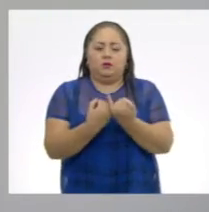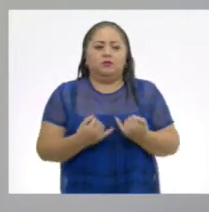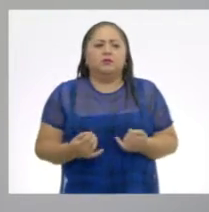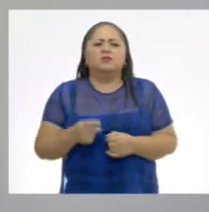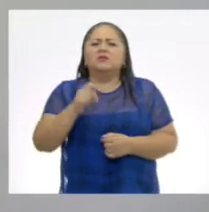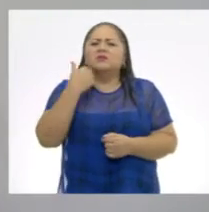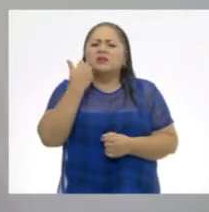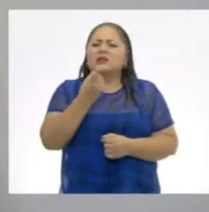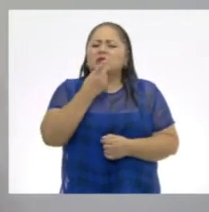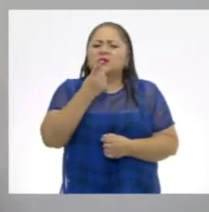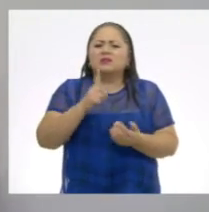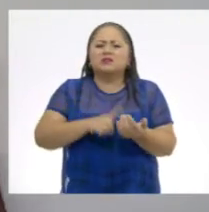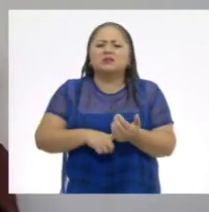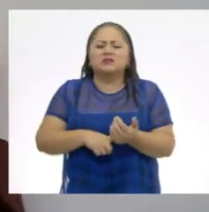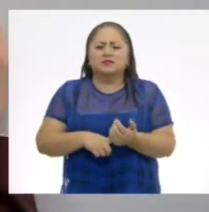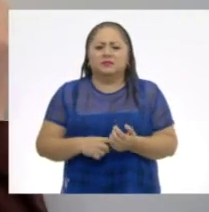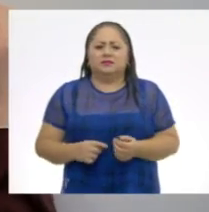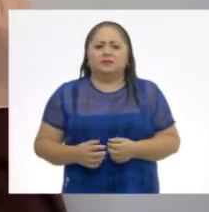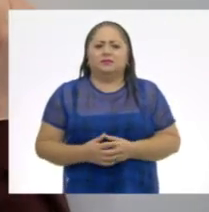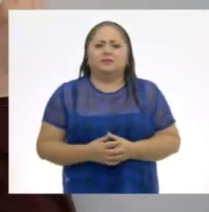¿Qué significa esto?